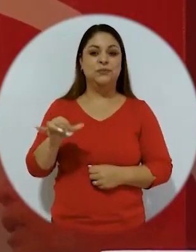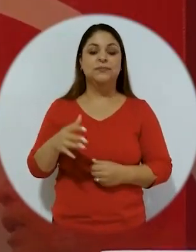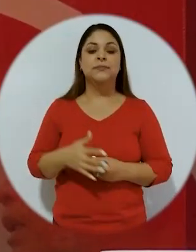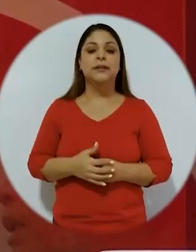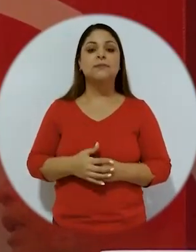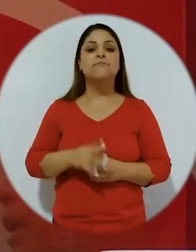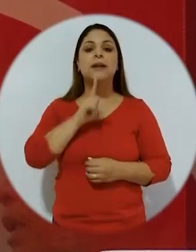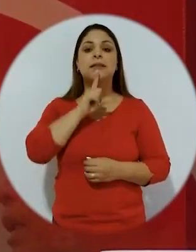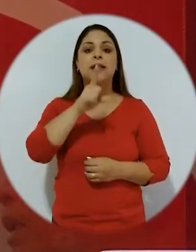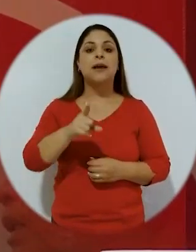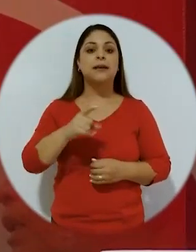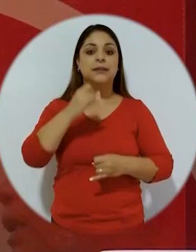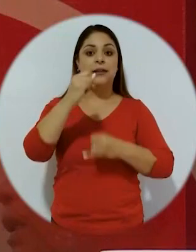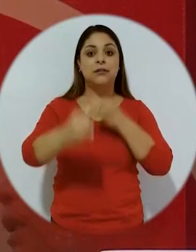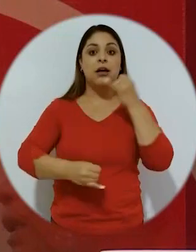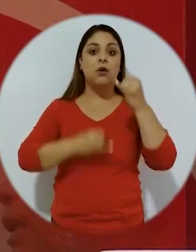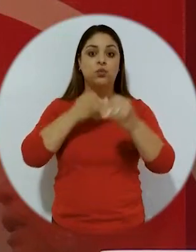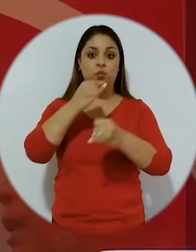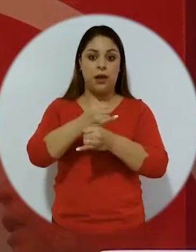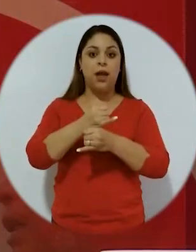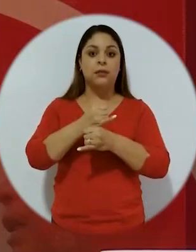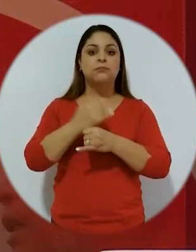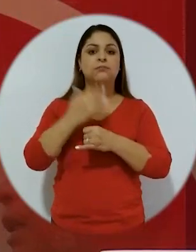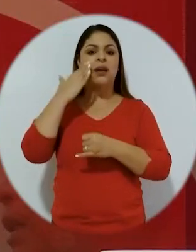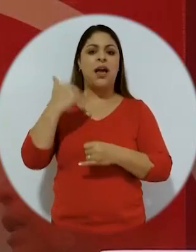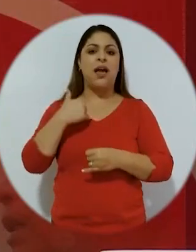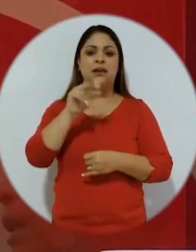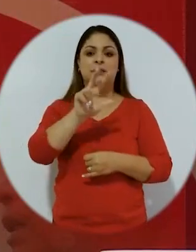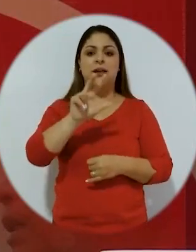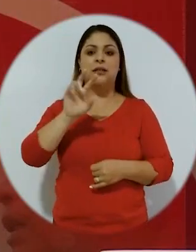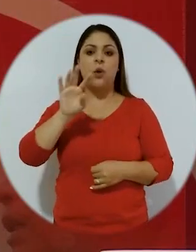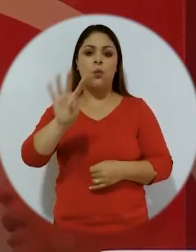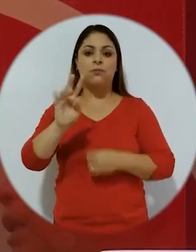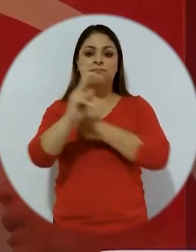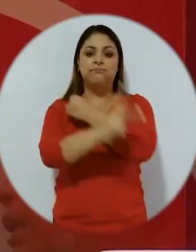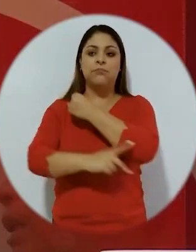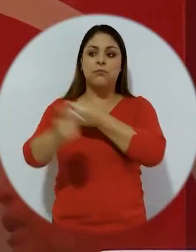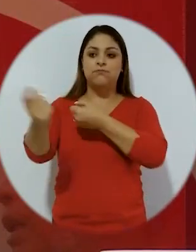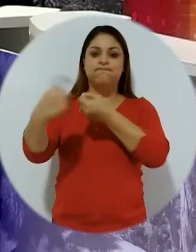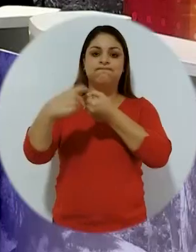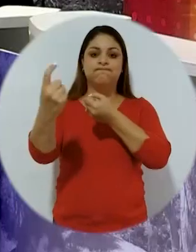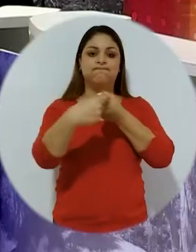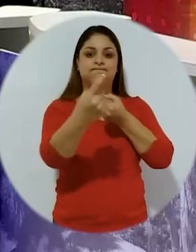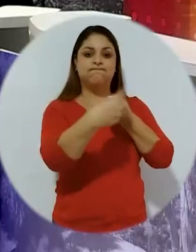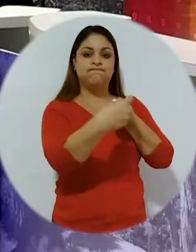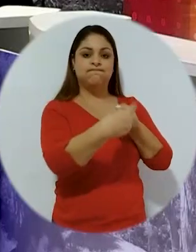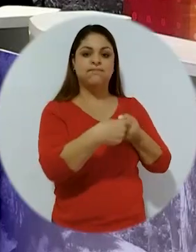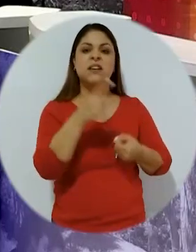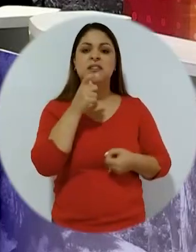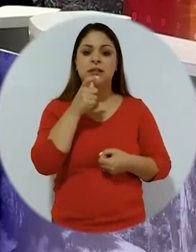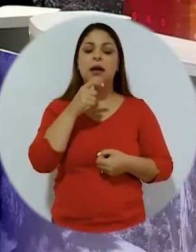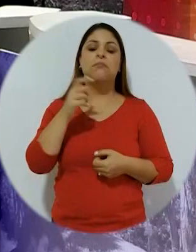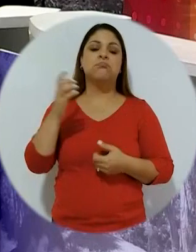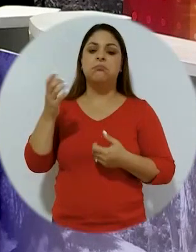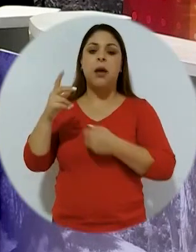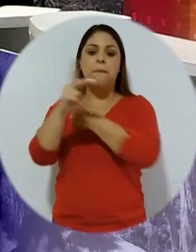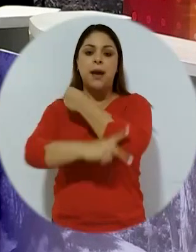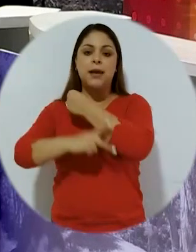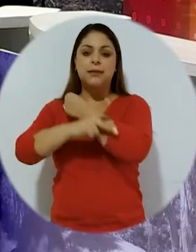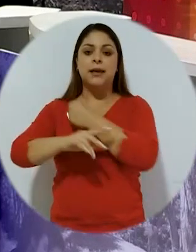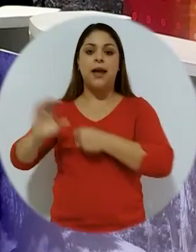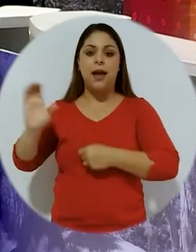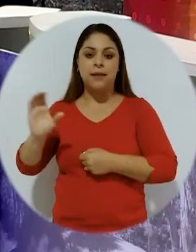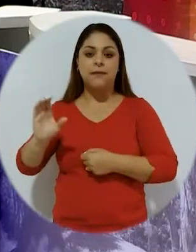es un organismo internacional, tiene 34 países miembros, donde se encuentran países del Caribe, América